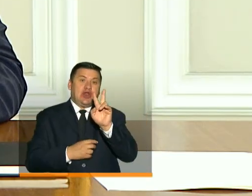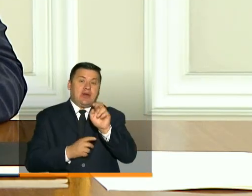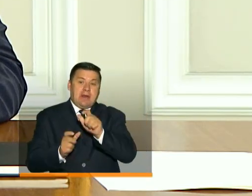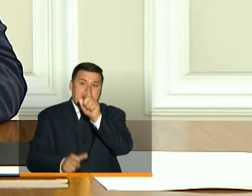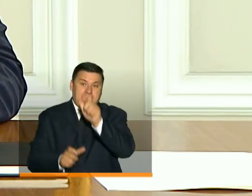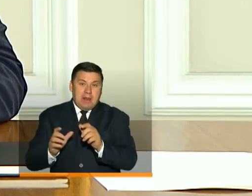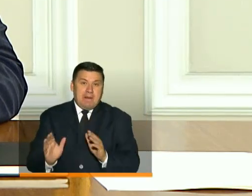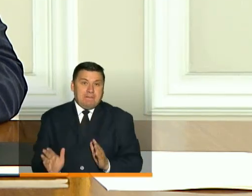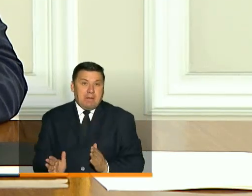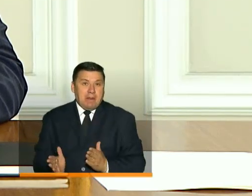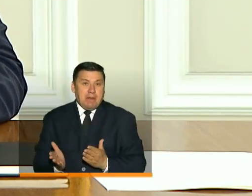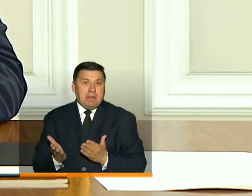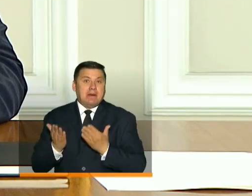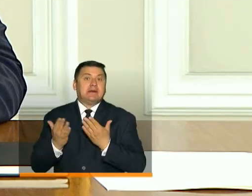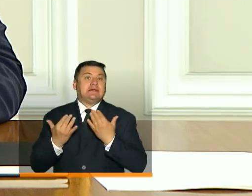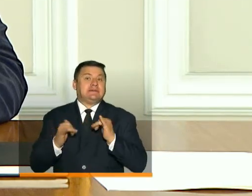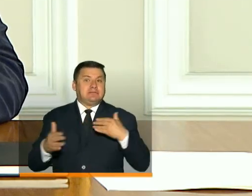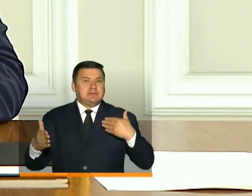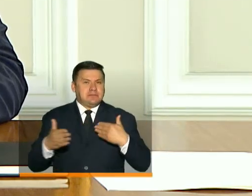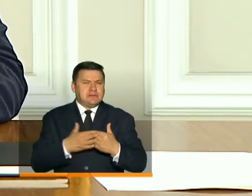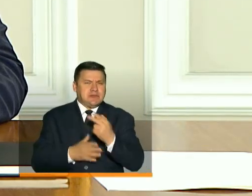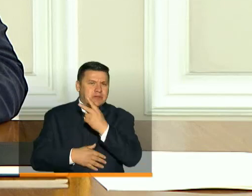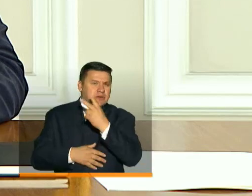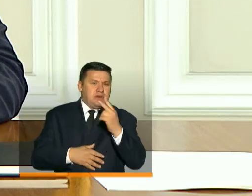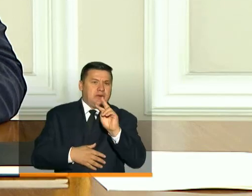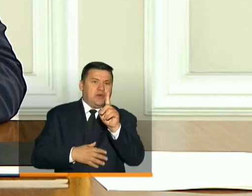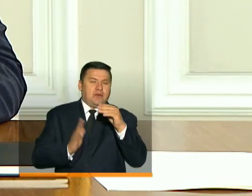8.797 recuperados y ya llegamos a